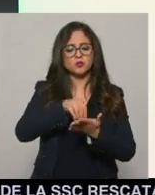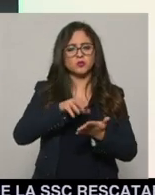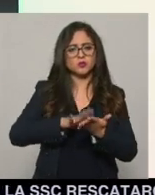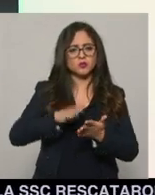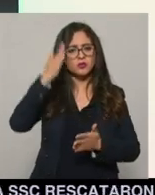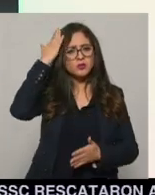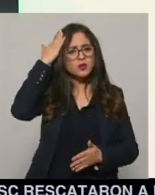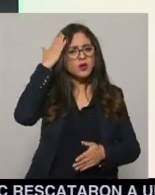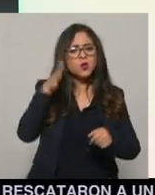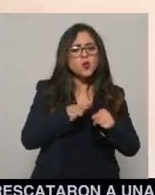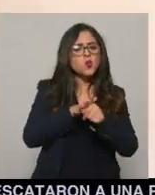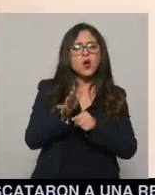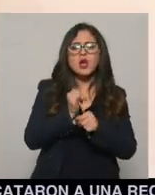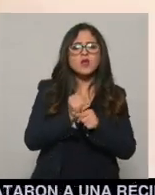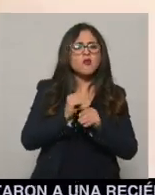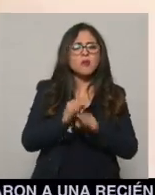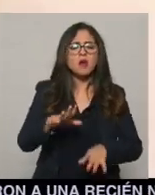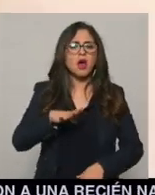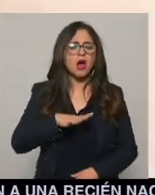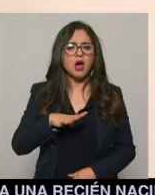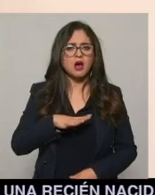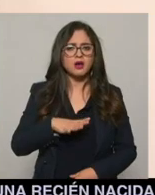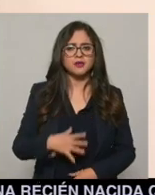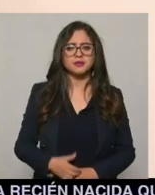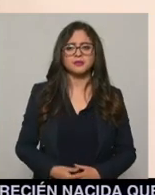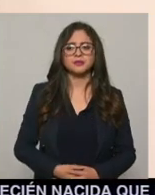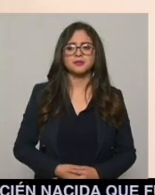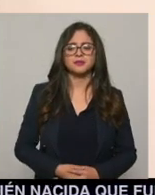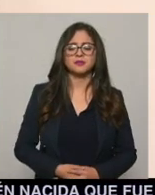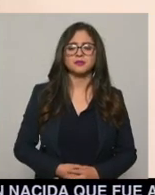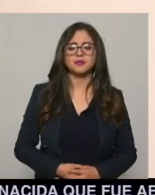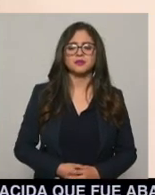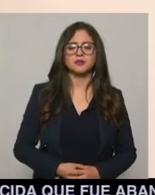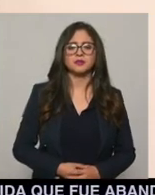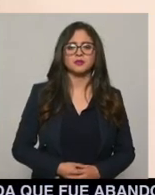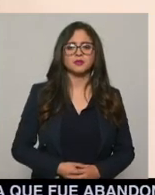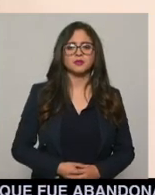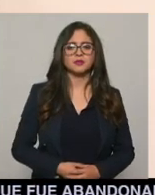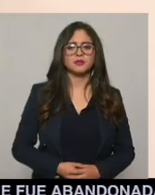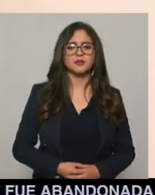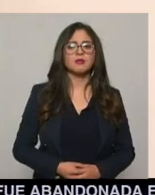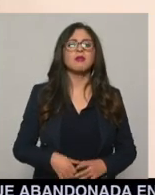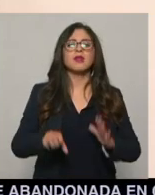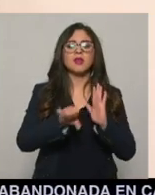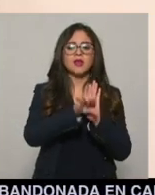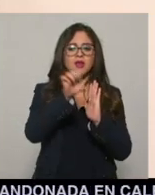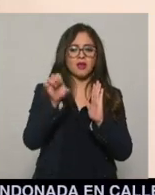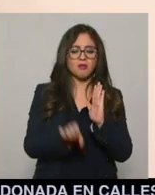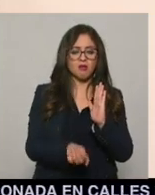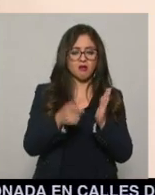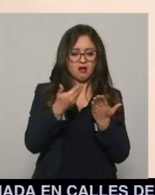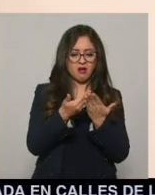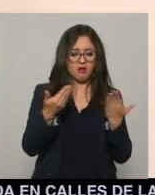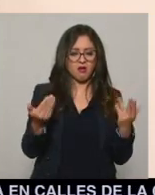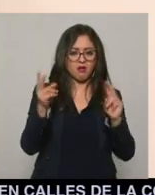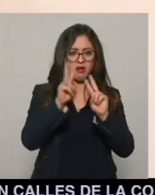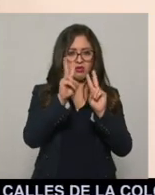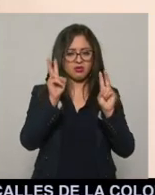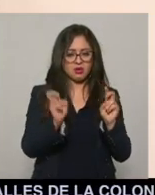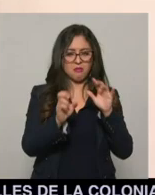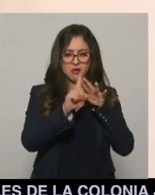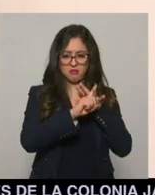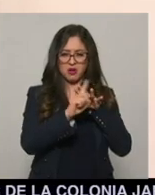información es la que tienes? Bueno, por ejemplo, ahora que está también la cuestión migratoria,